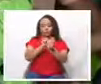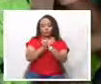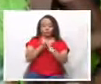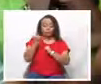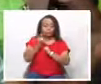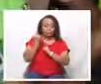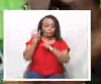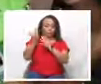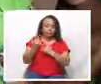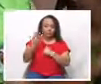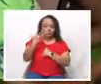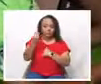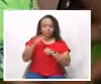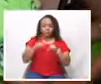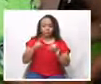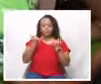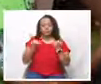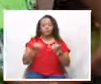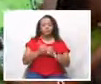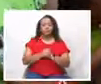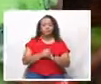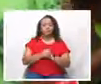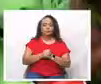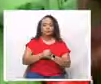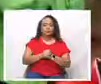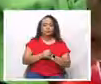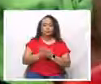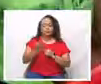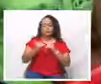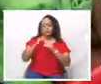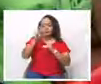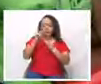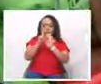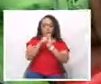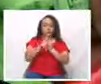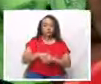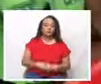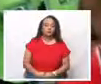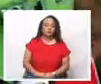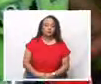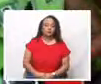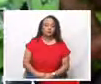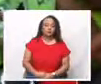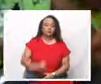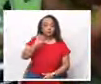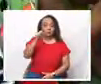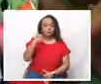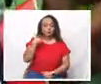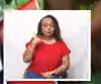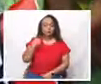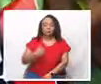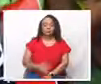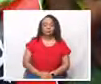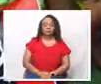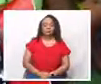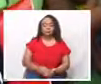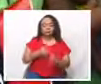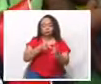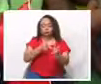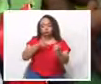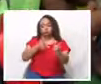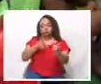estamos esperando que salgan, pero ya están desde hace varios minutos acá en el aeropuerto Juan Santa María. Que sí, tendremos esta caravana,